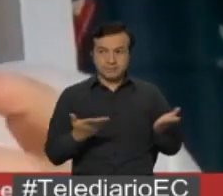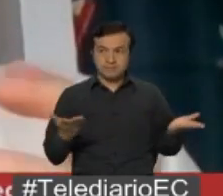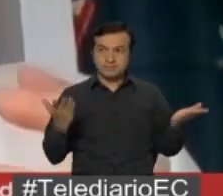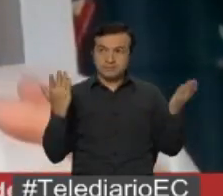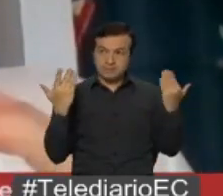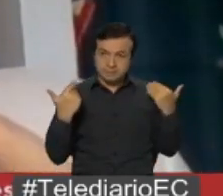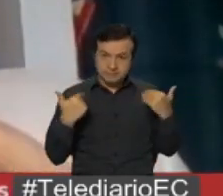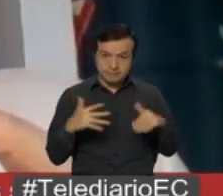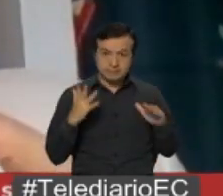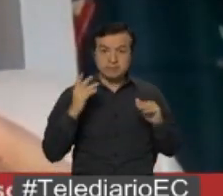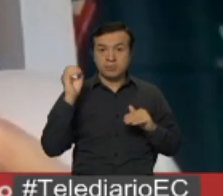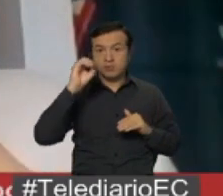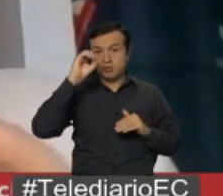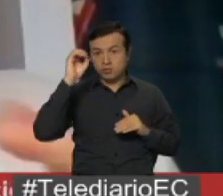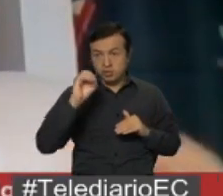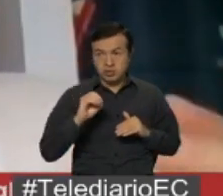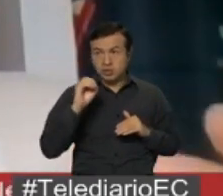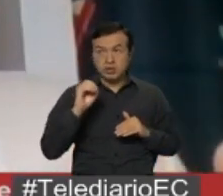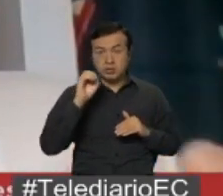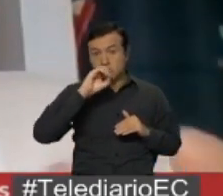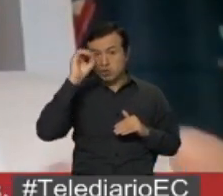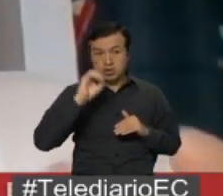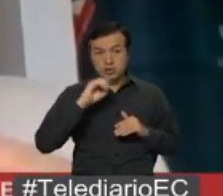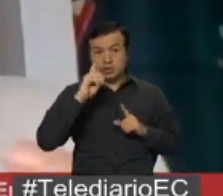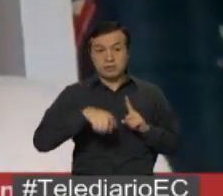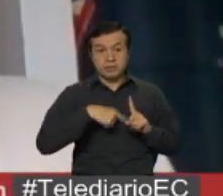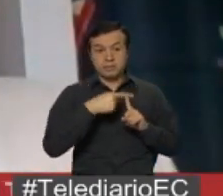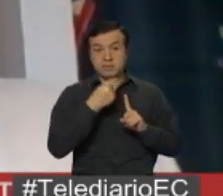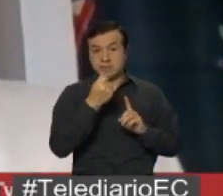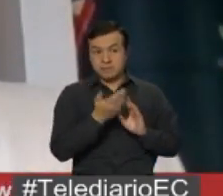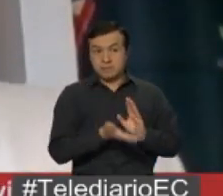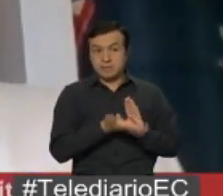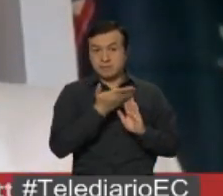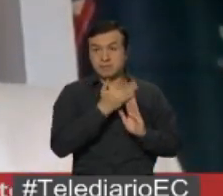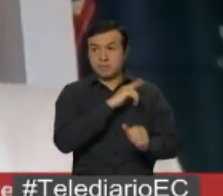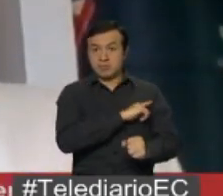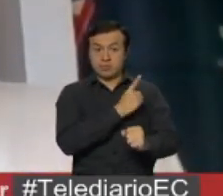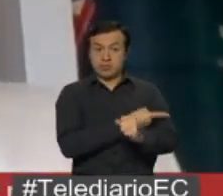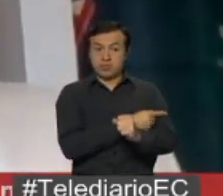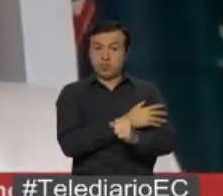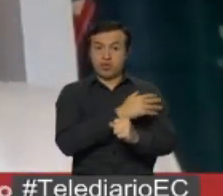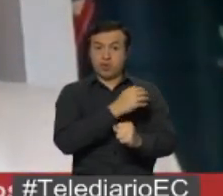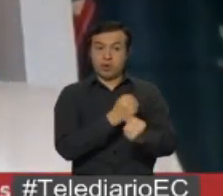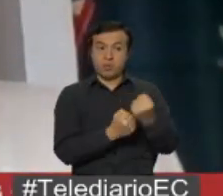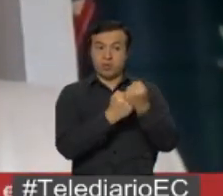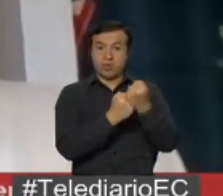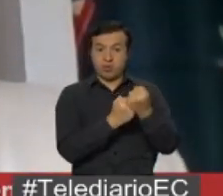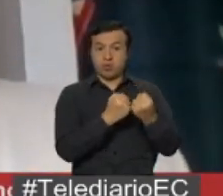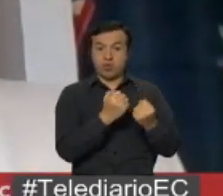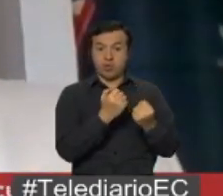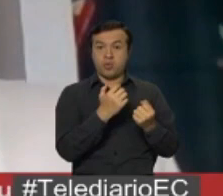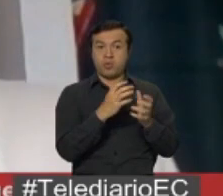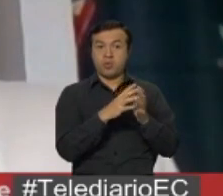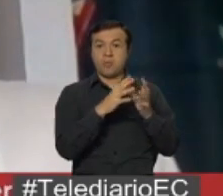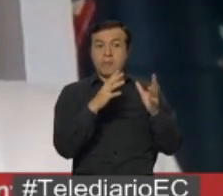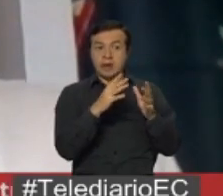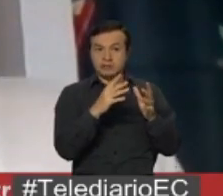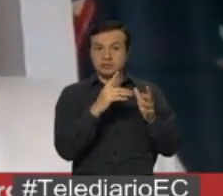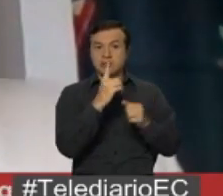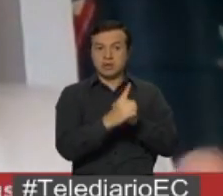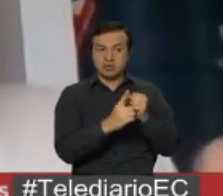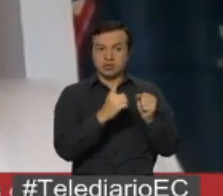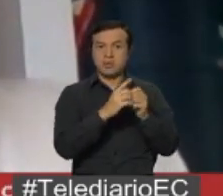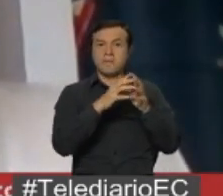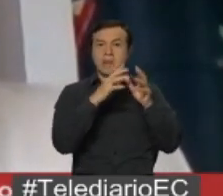y los porcentajes en los cuales se incrementa se fortalece este patrimonio año a año sean muy importantes